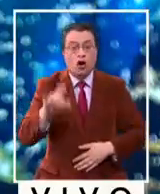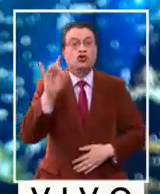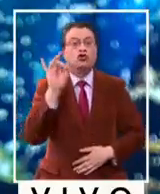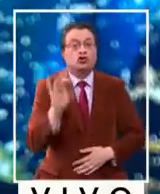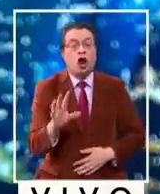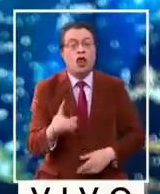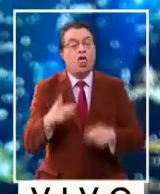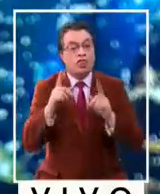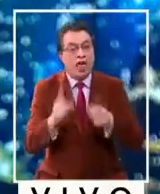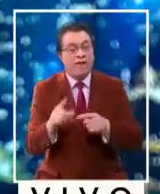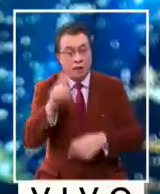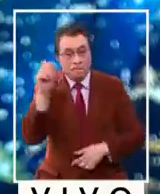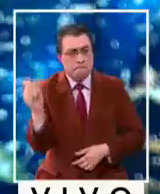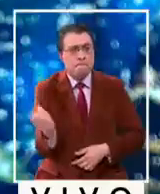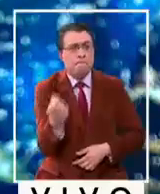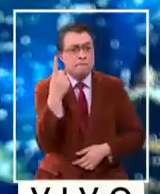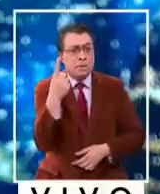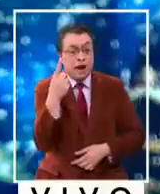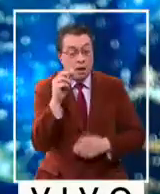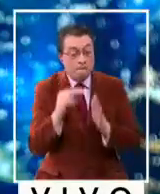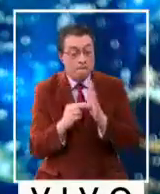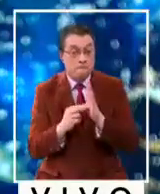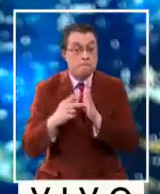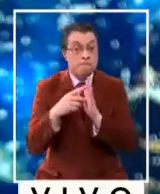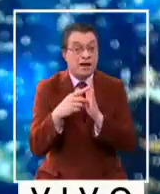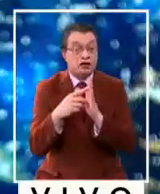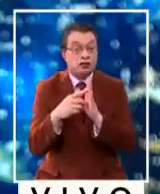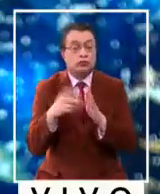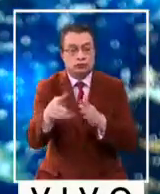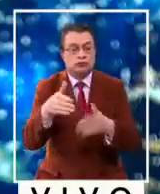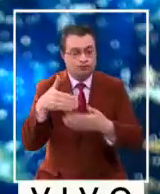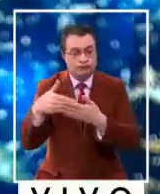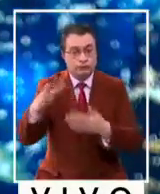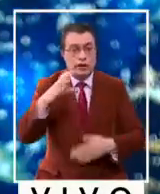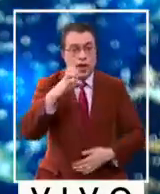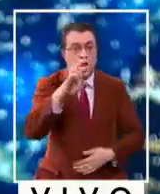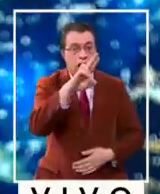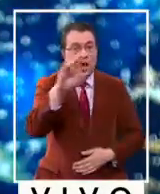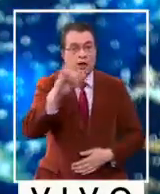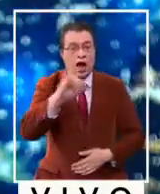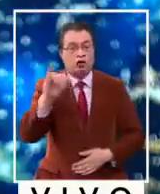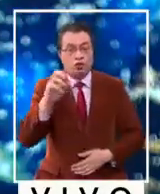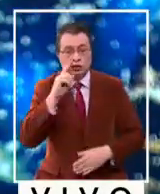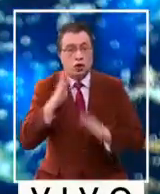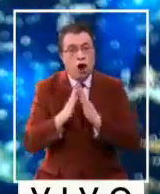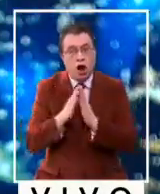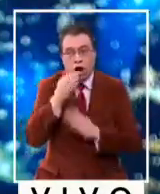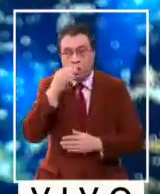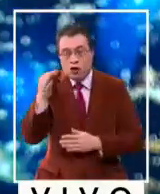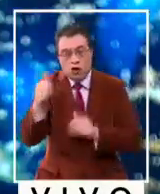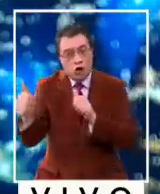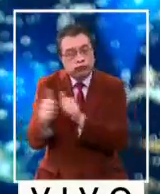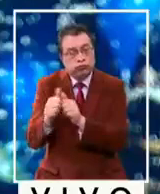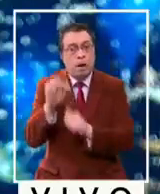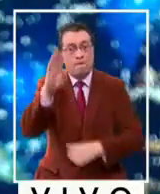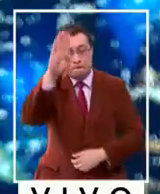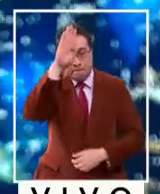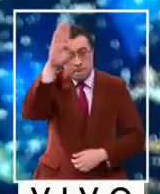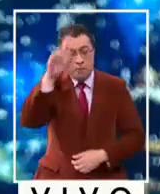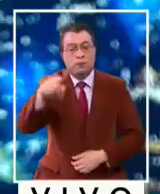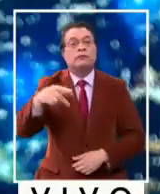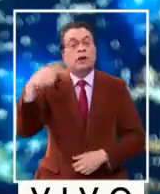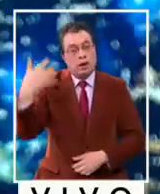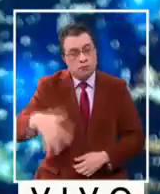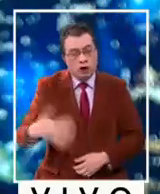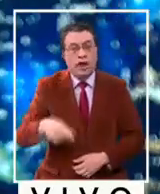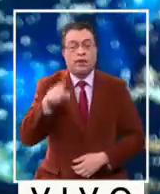ser el primer paso. La salida de Errázuriz como consejero del Papa es indispensable. Basta con